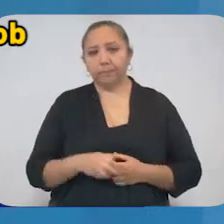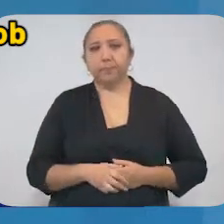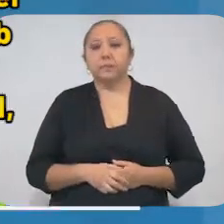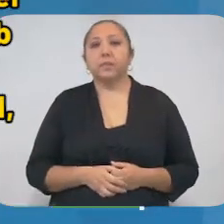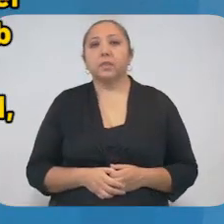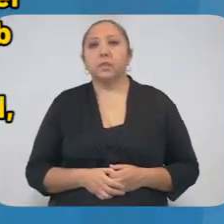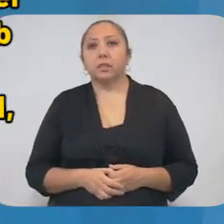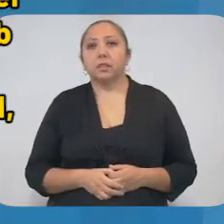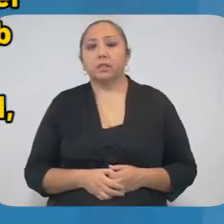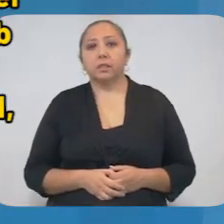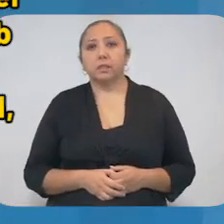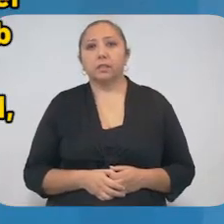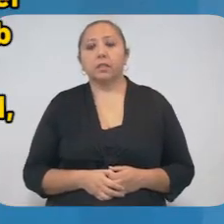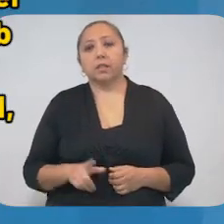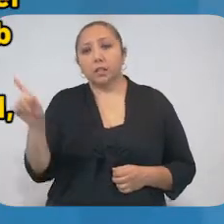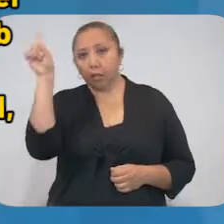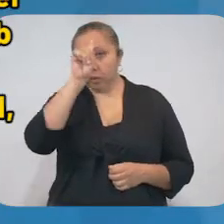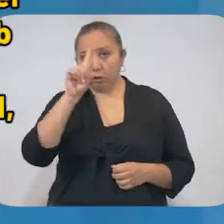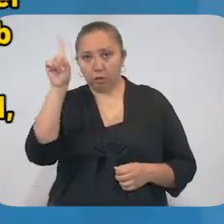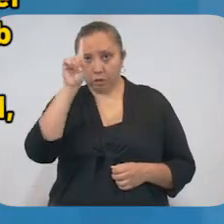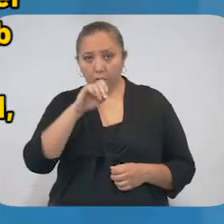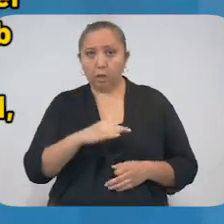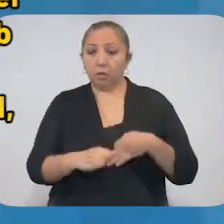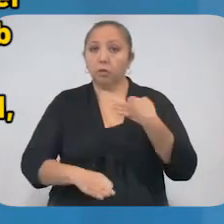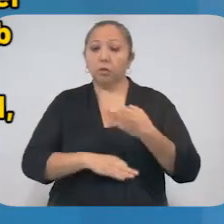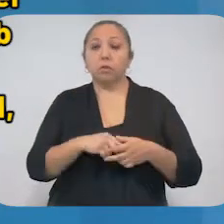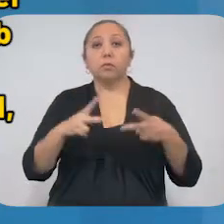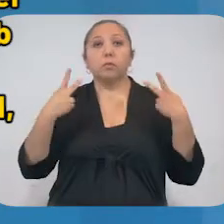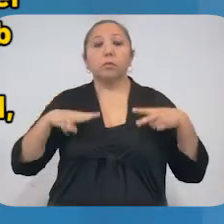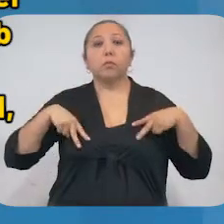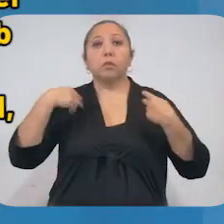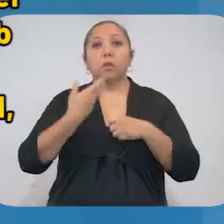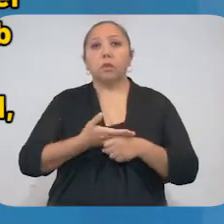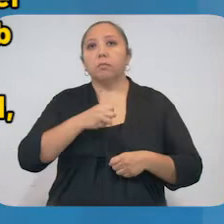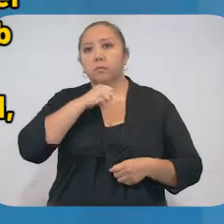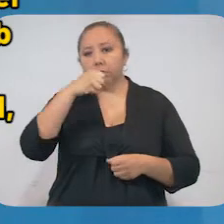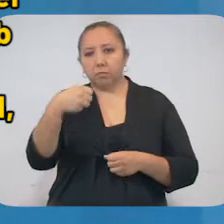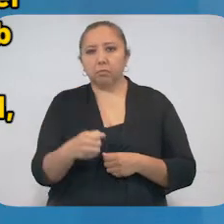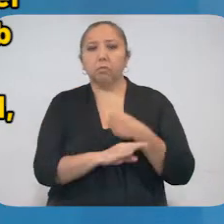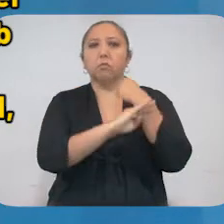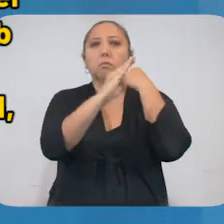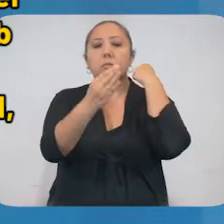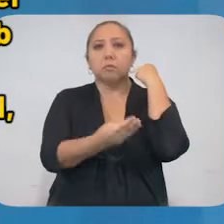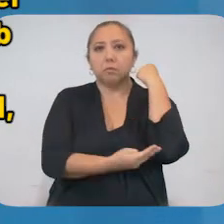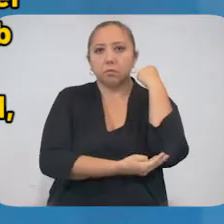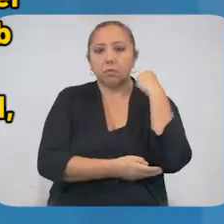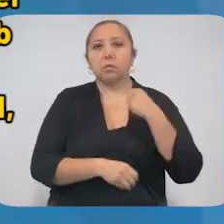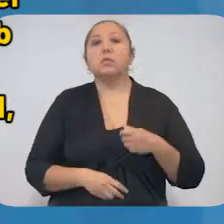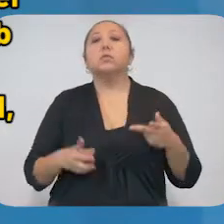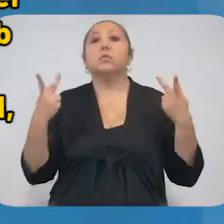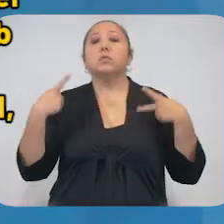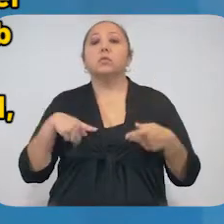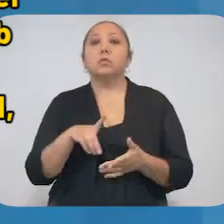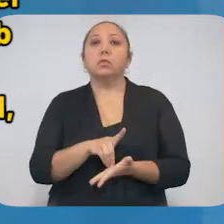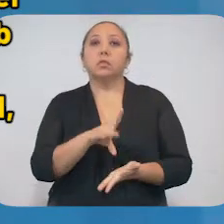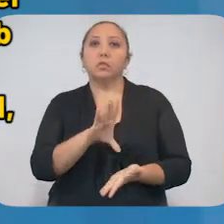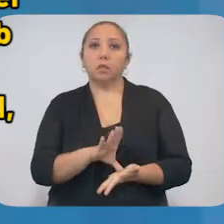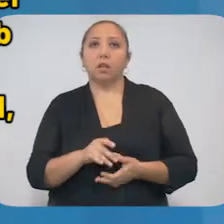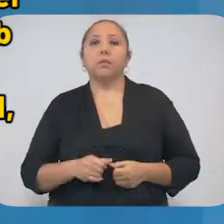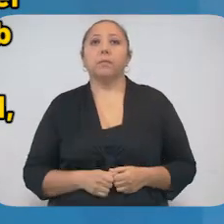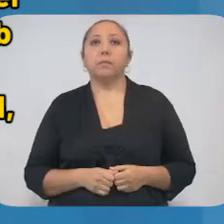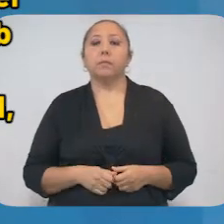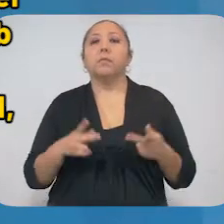Android. Recomendamos a la población vulnerable como adultos mayores, mujeres embarazadas, personas con